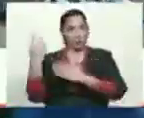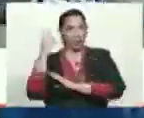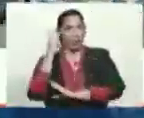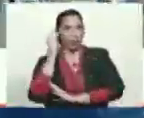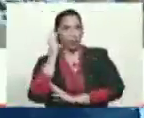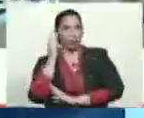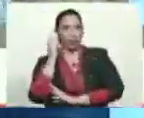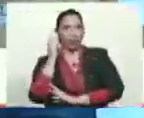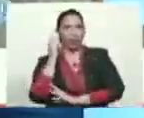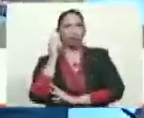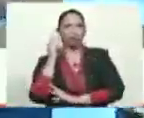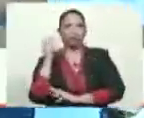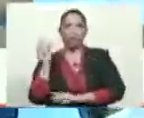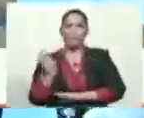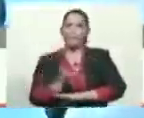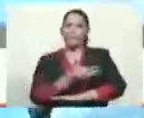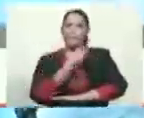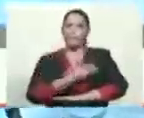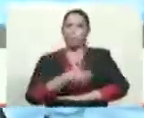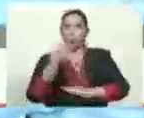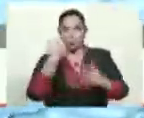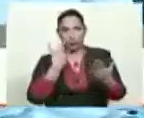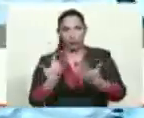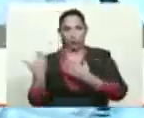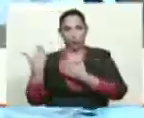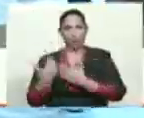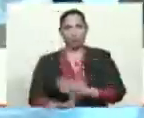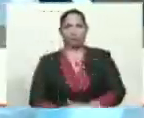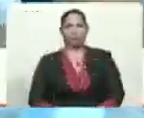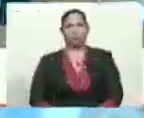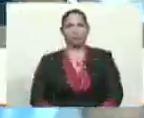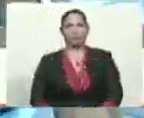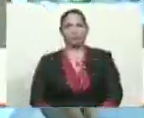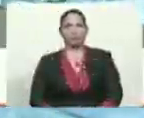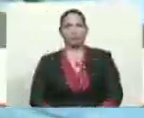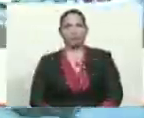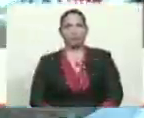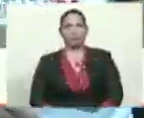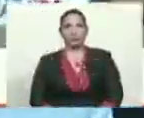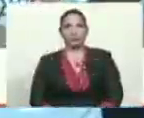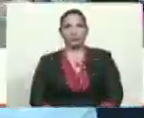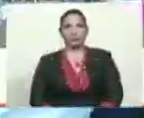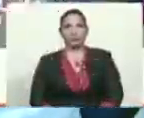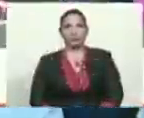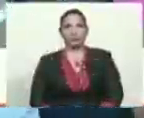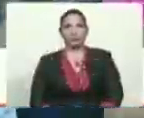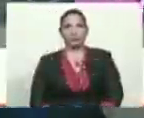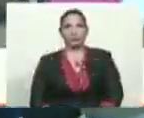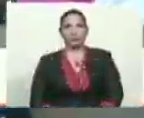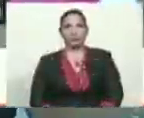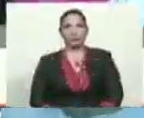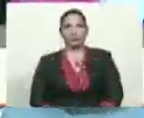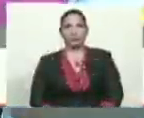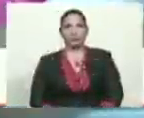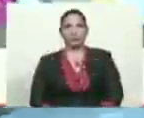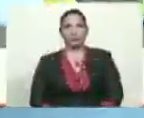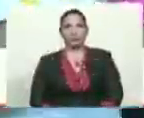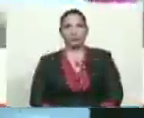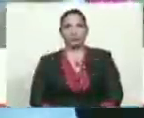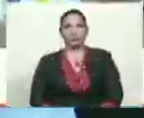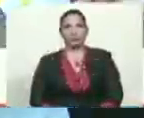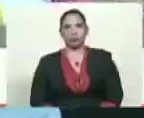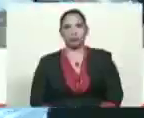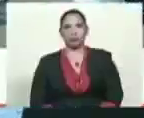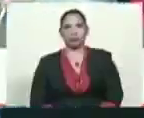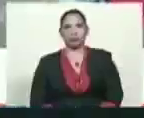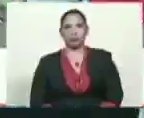del ambiente que se vive acá de suela caliente donde sueltas